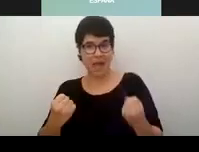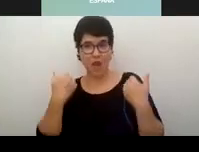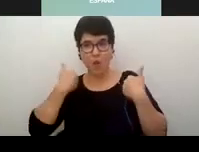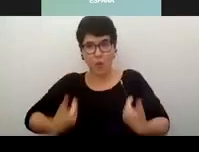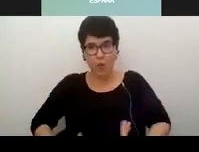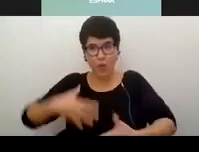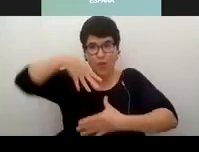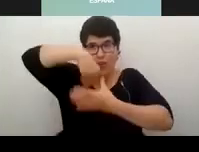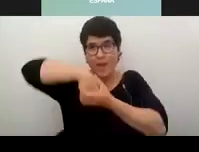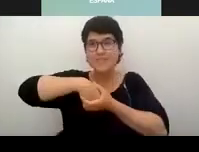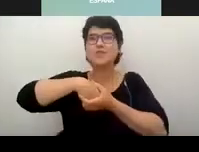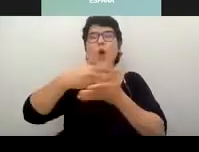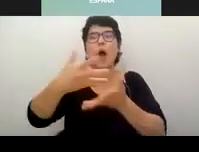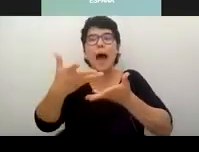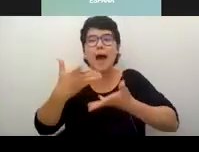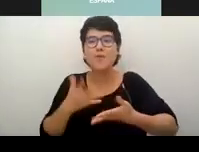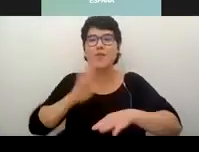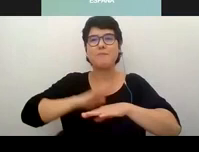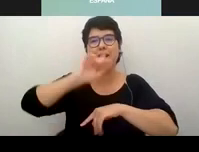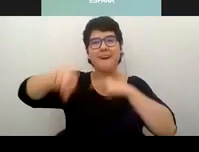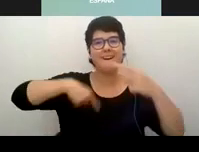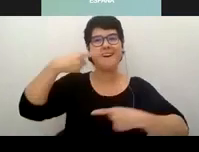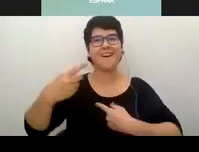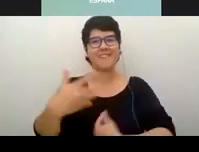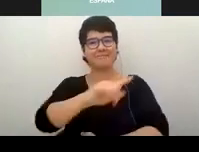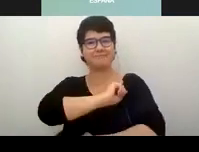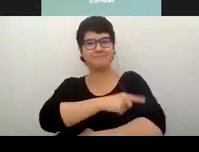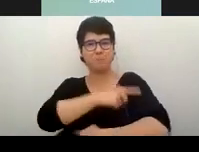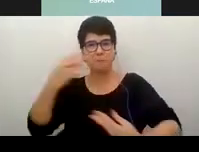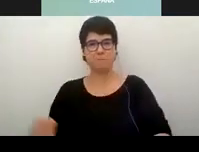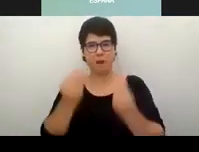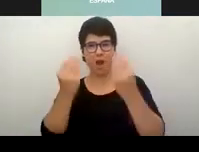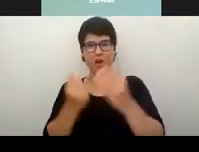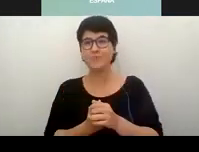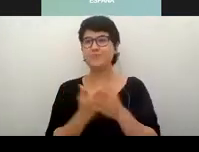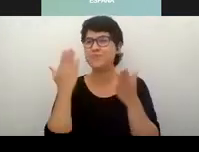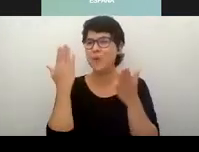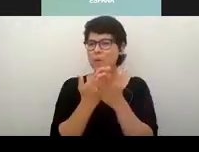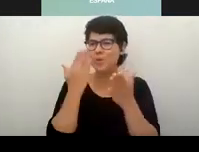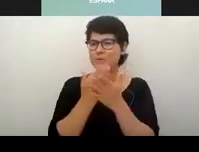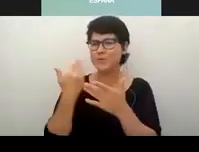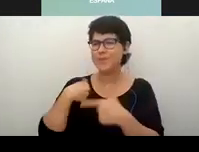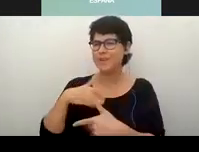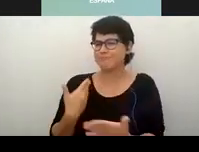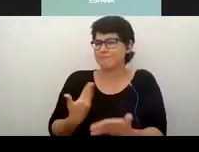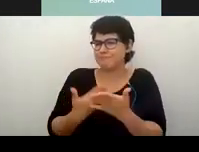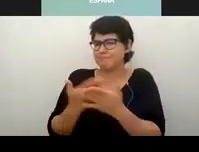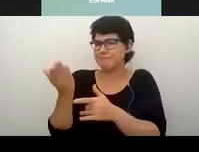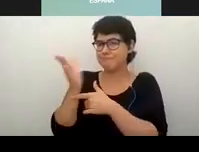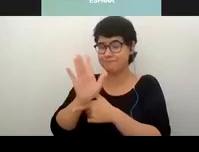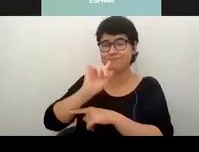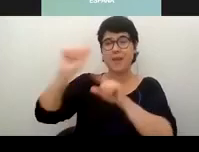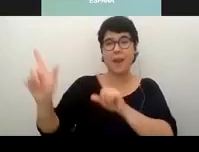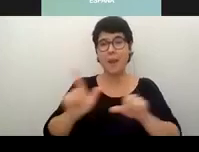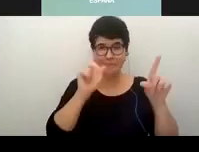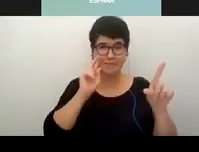ayudar muchísimo a la hora de realizar ejercicio físico. Hay un estudio que lo ha dejado patente, lo veréis en la presentación, lo